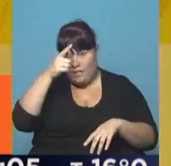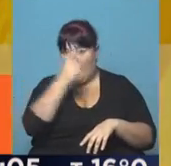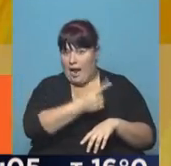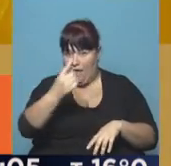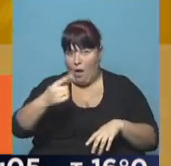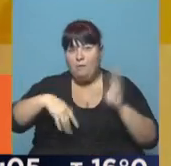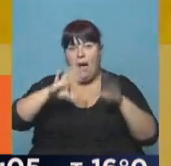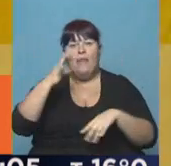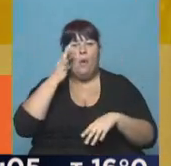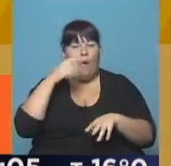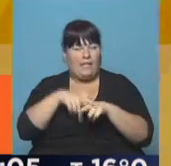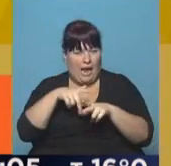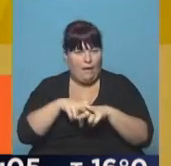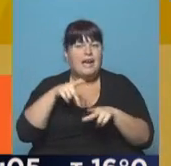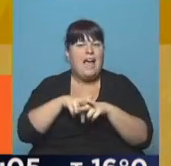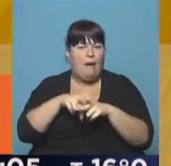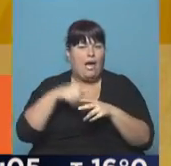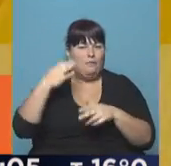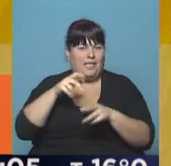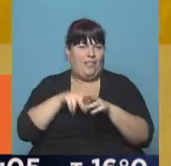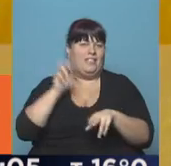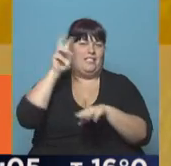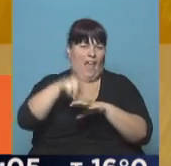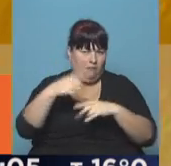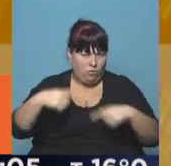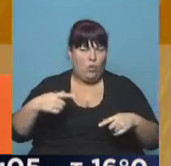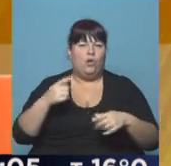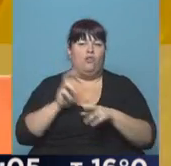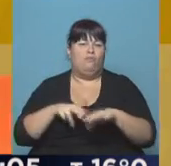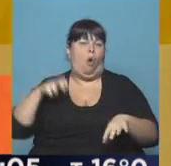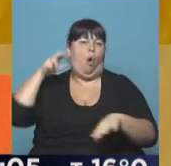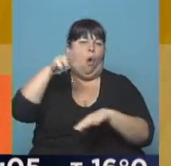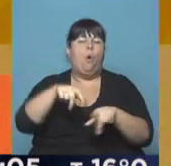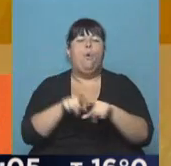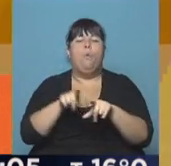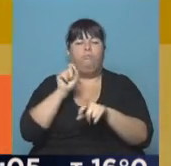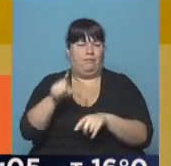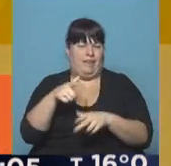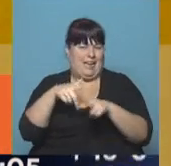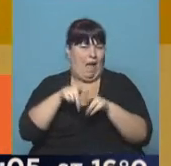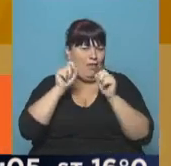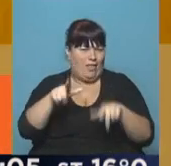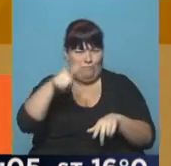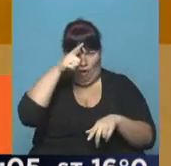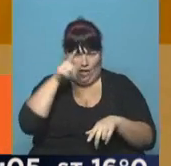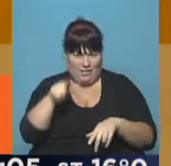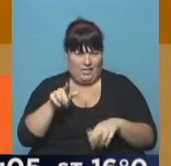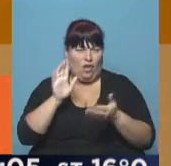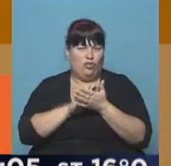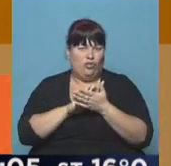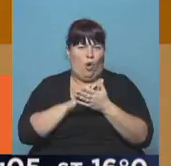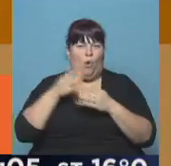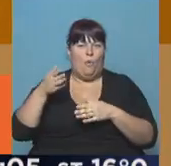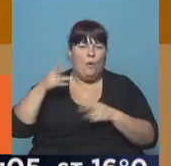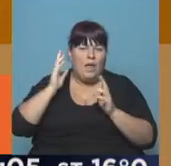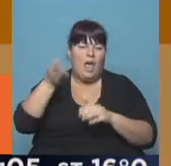uno, que son más de 40 caballos, caballos de equitación, de salto, con mucha alzada, típico de los caballos que tienen que ver con